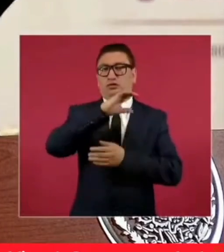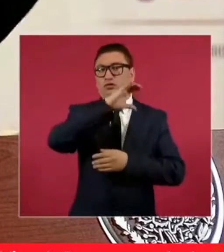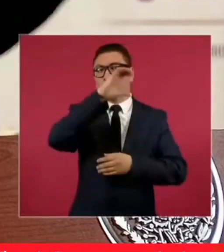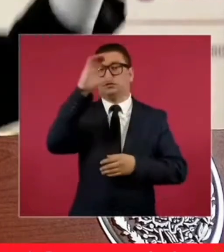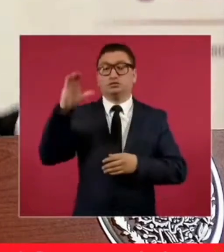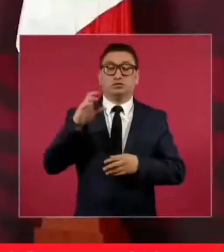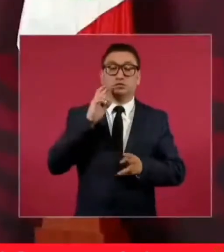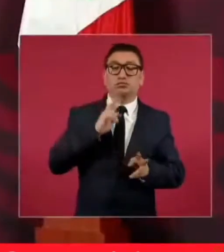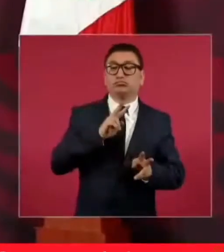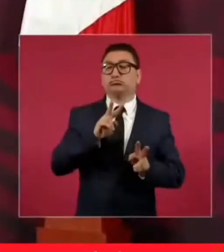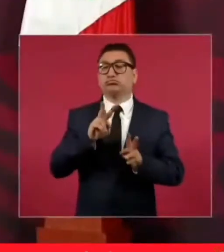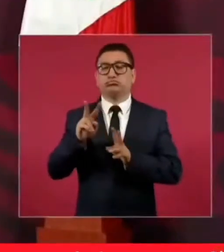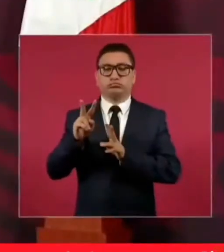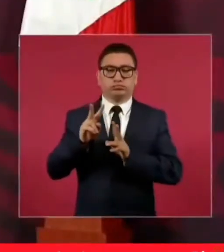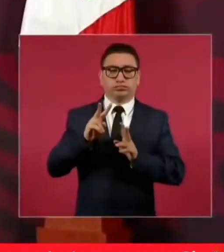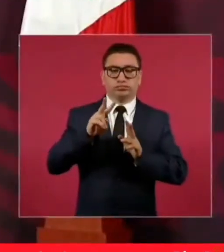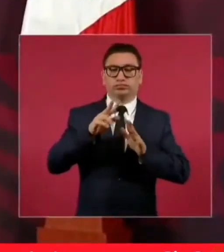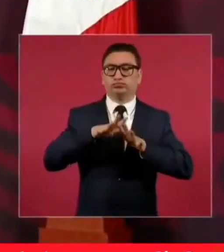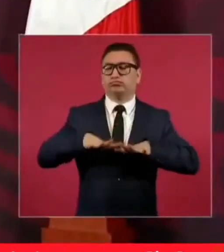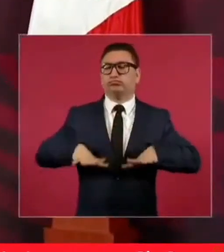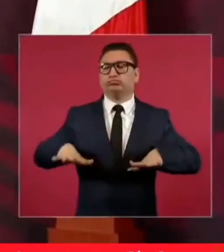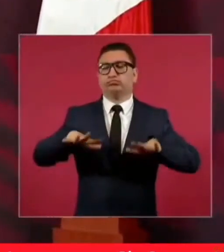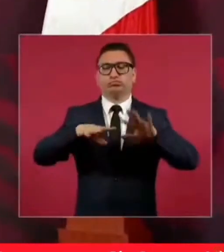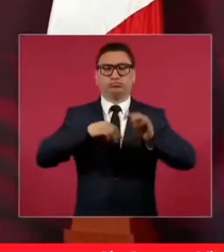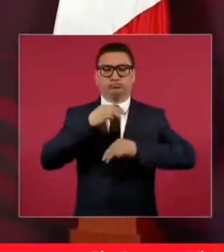pasando arriba de